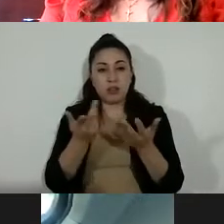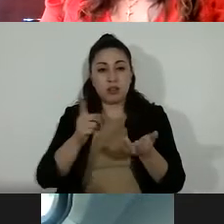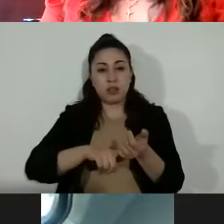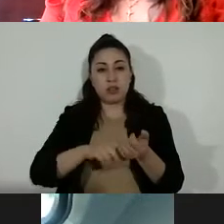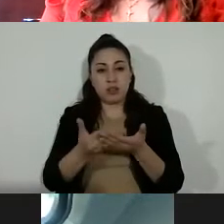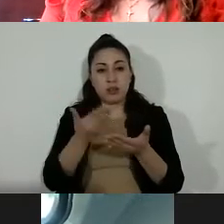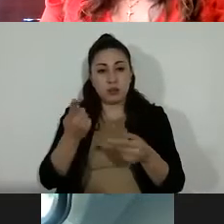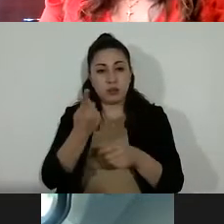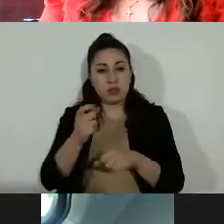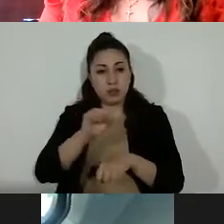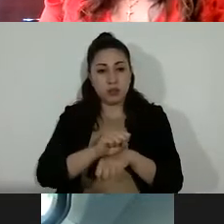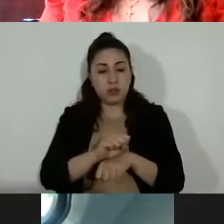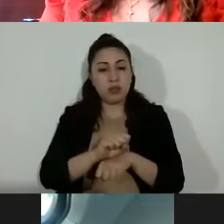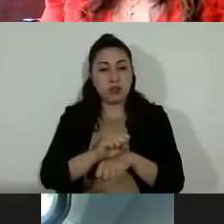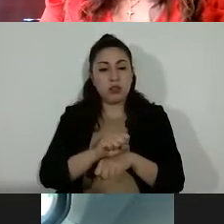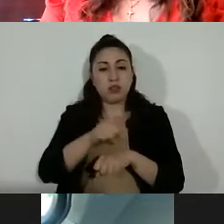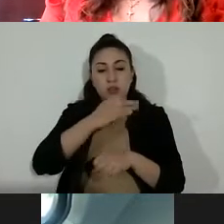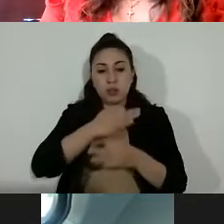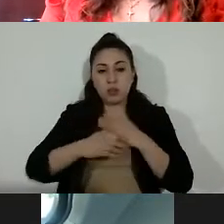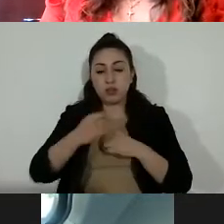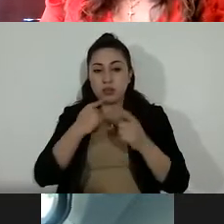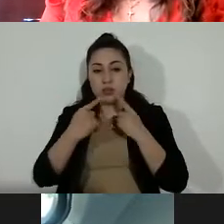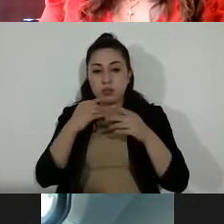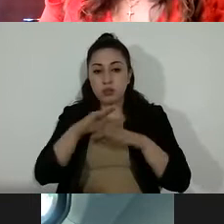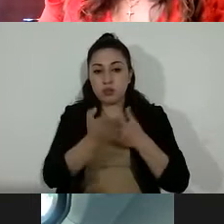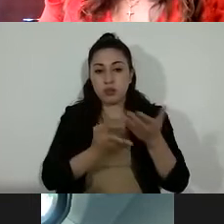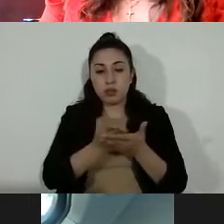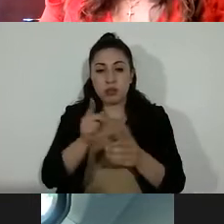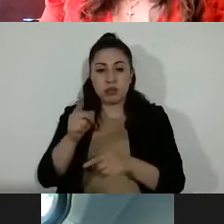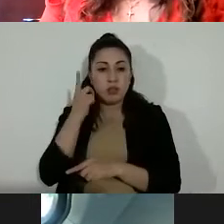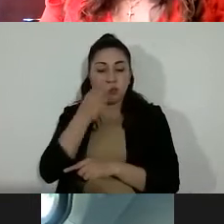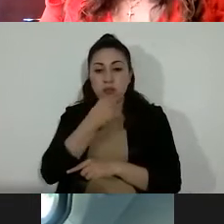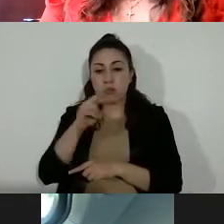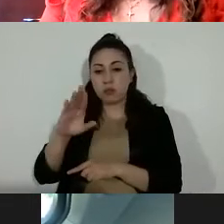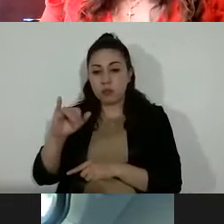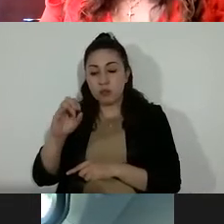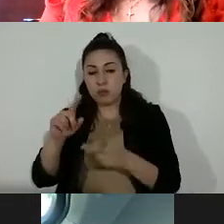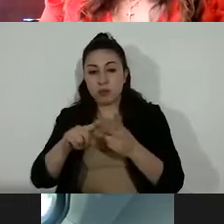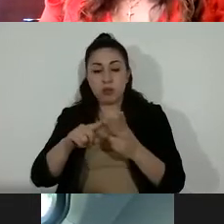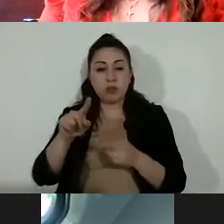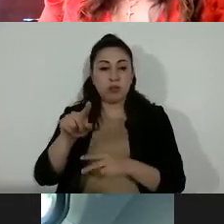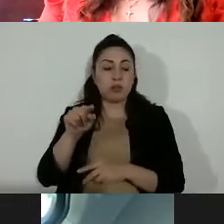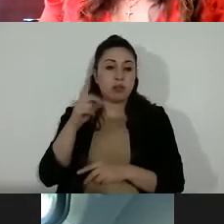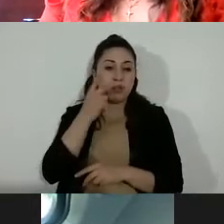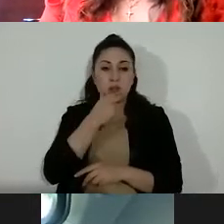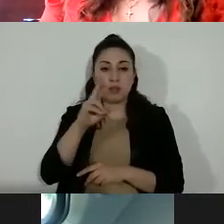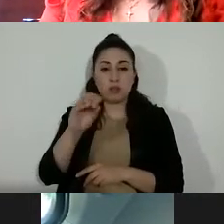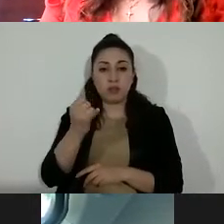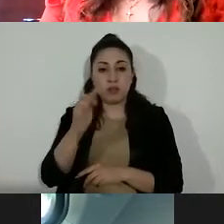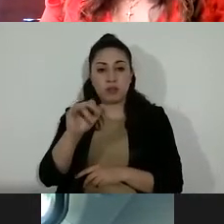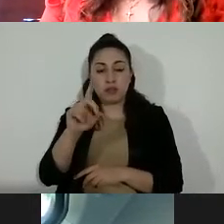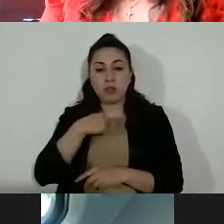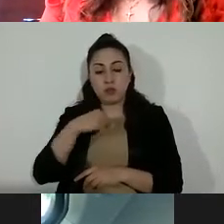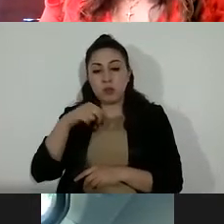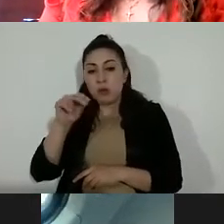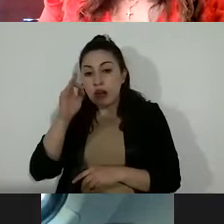pasada. Si bien sosteníamos parte de la propuesta del diputado Rubio y el diputado Roifit, dentro de mi perspectiva estaríamos en contra, una vez